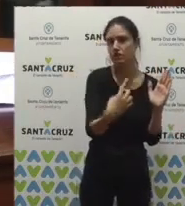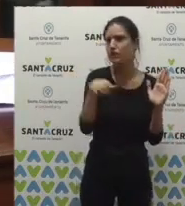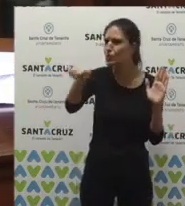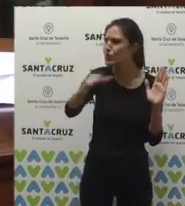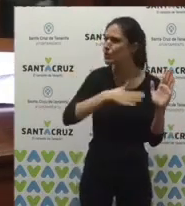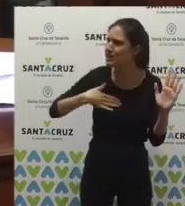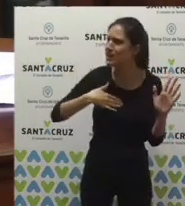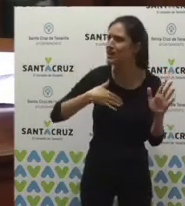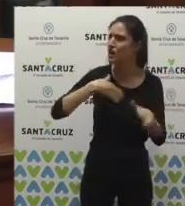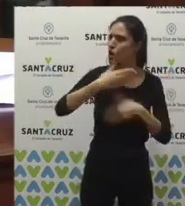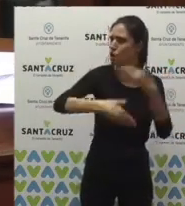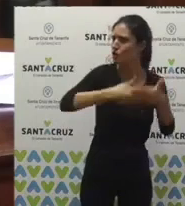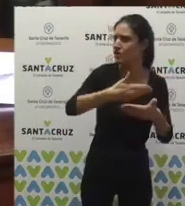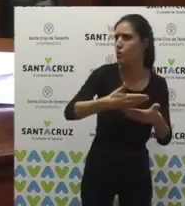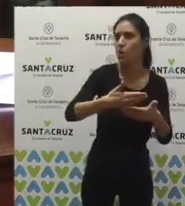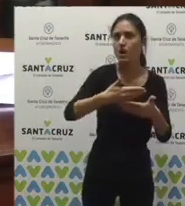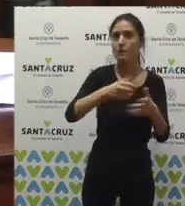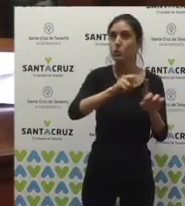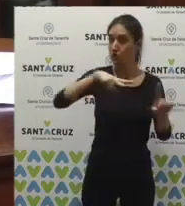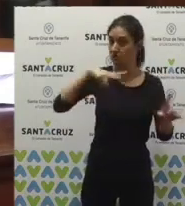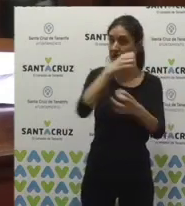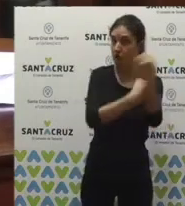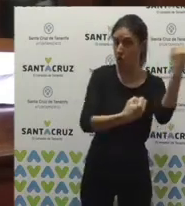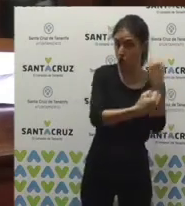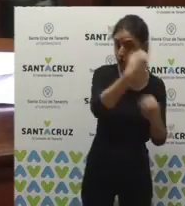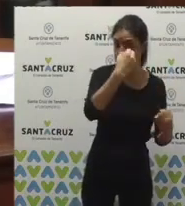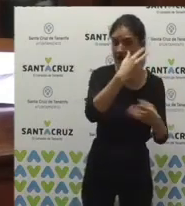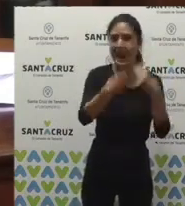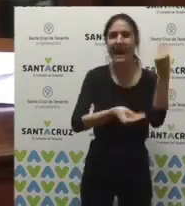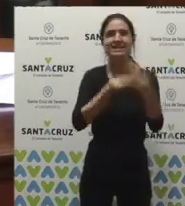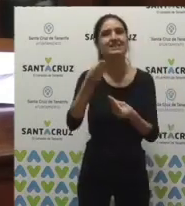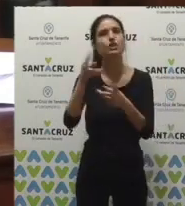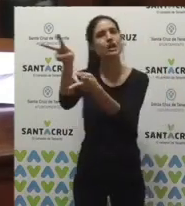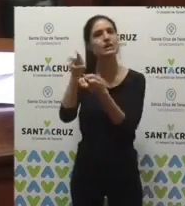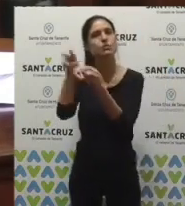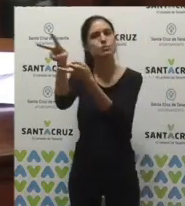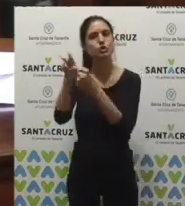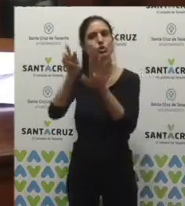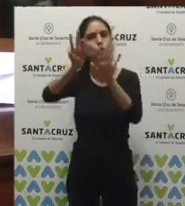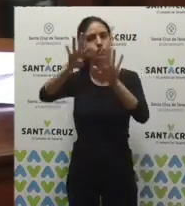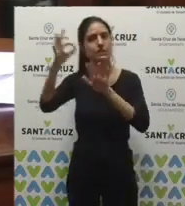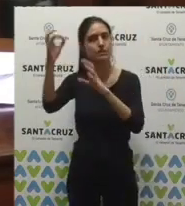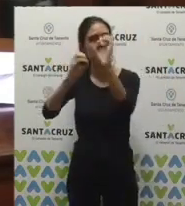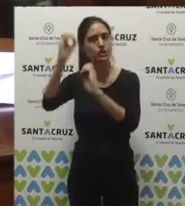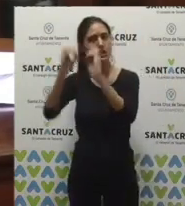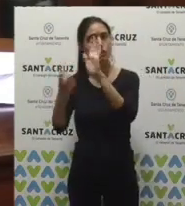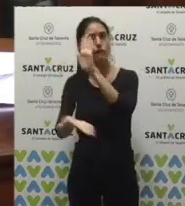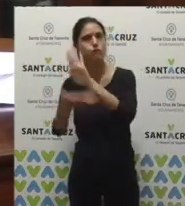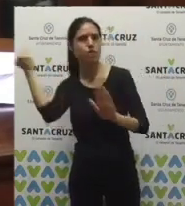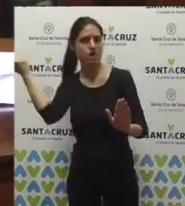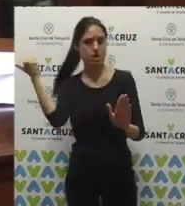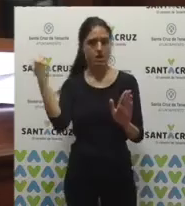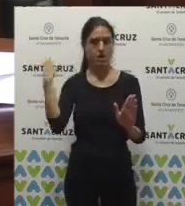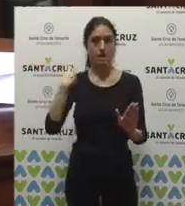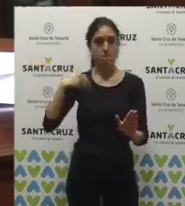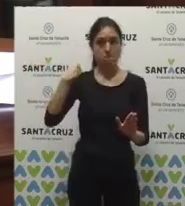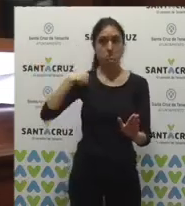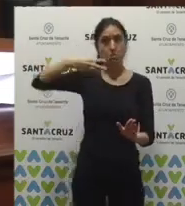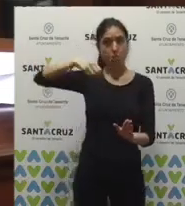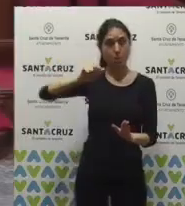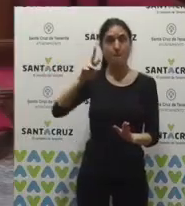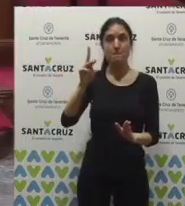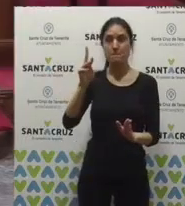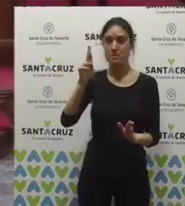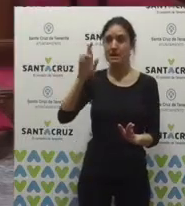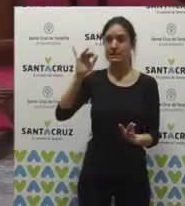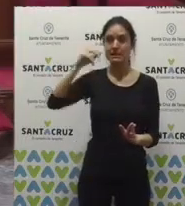sacar adelante económicamente eliminando el 80 por ciento de los impuestos que además ya le ha dicho el señor juan josé martínez que incluso los hay